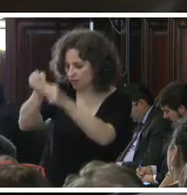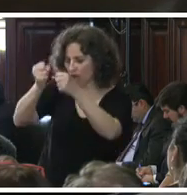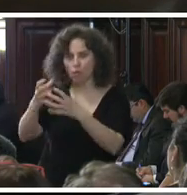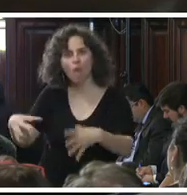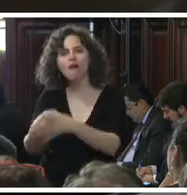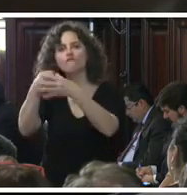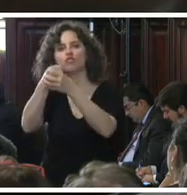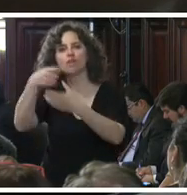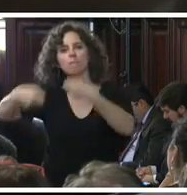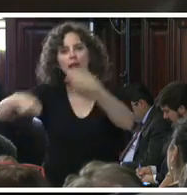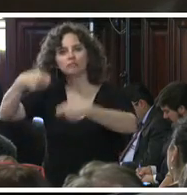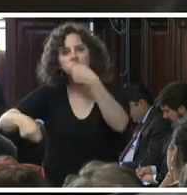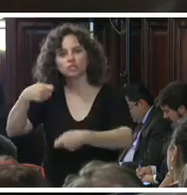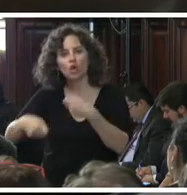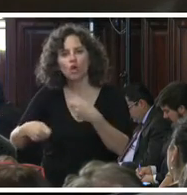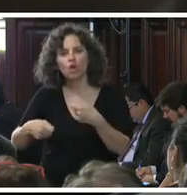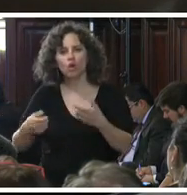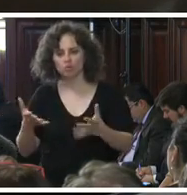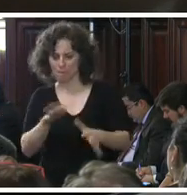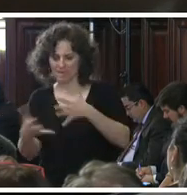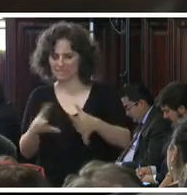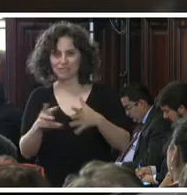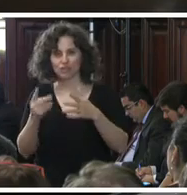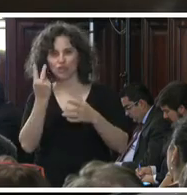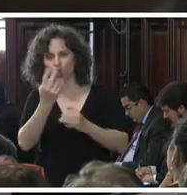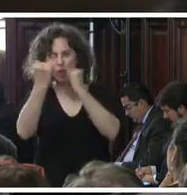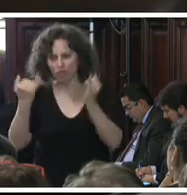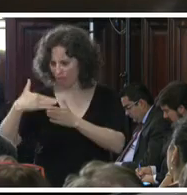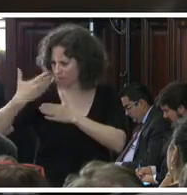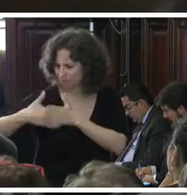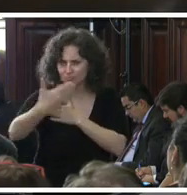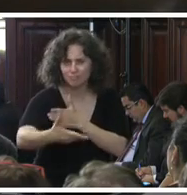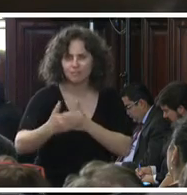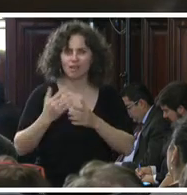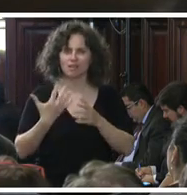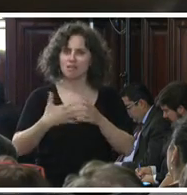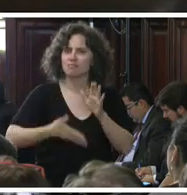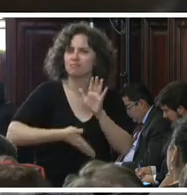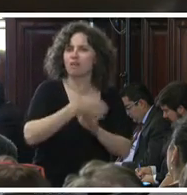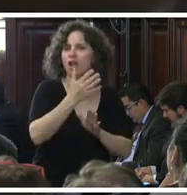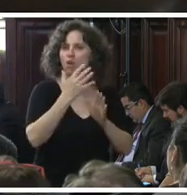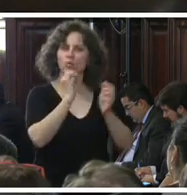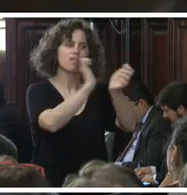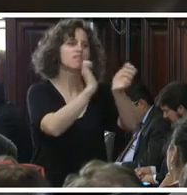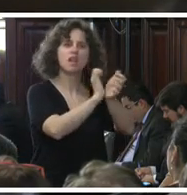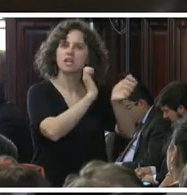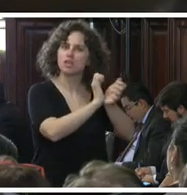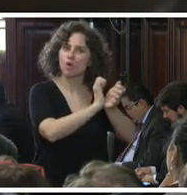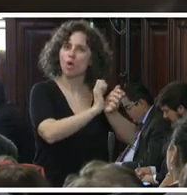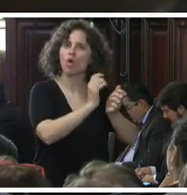una bolsa plástica entonces son dos son muy parecidas en los dos días sale con un detenido que tenía